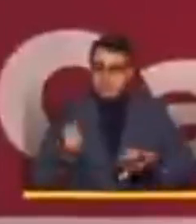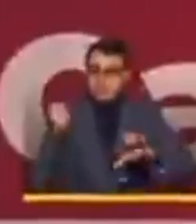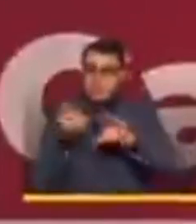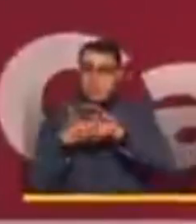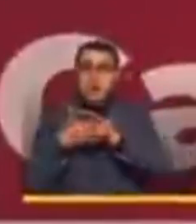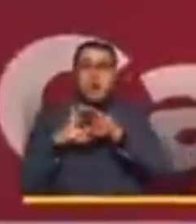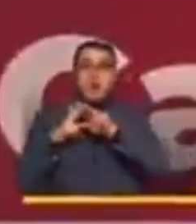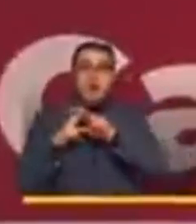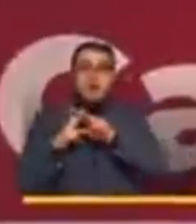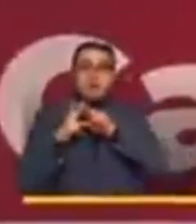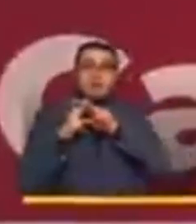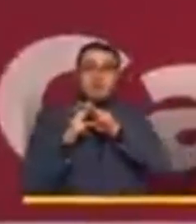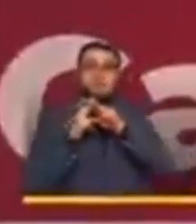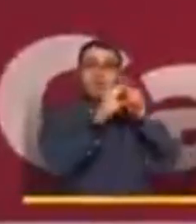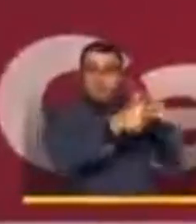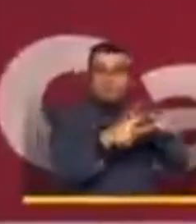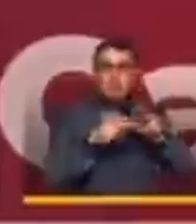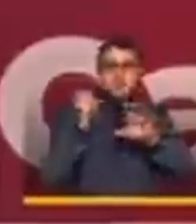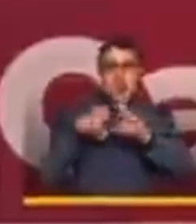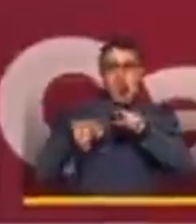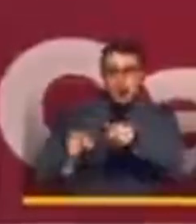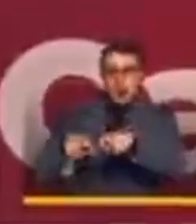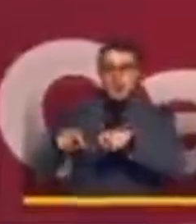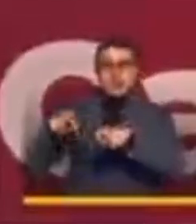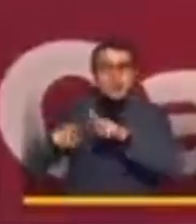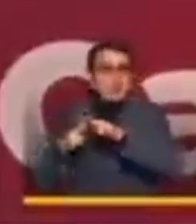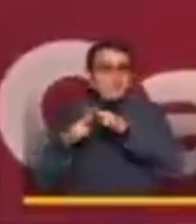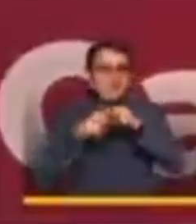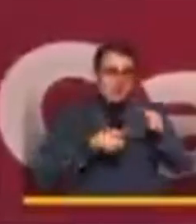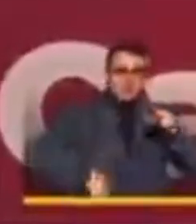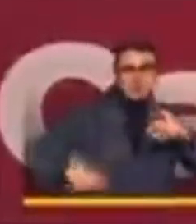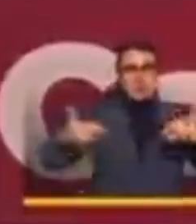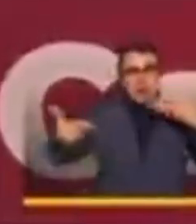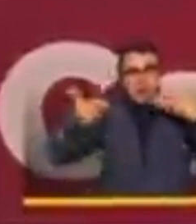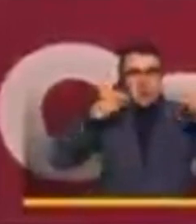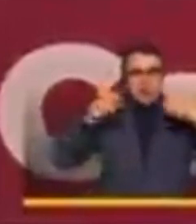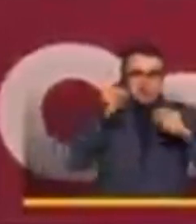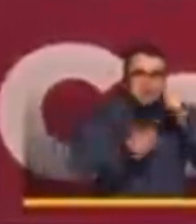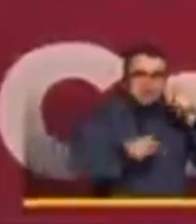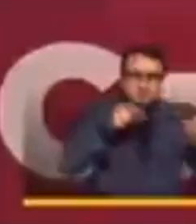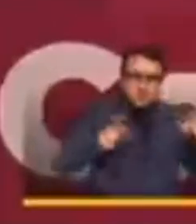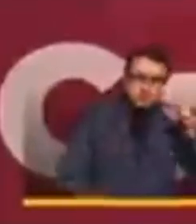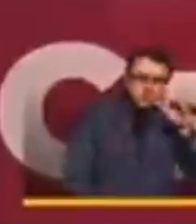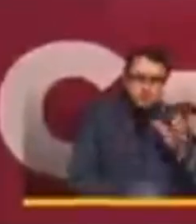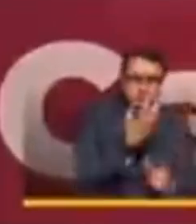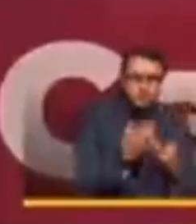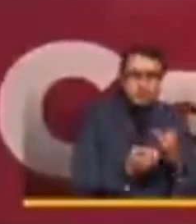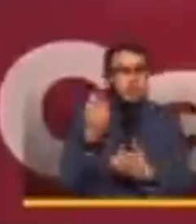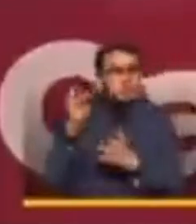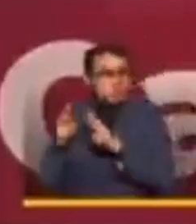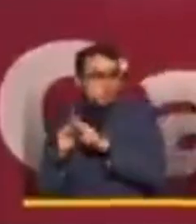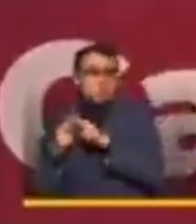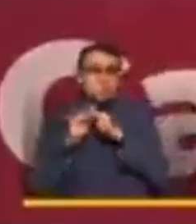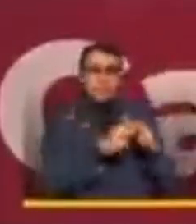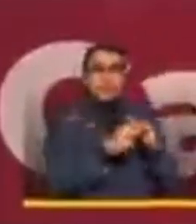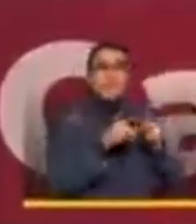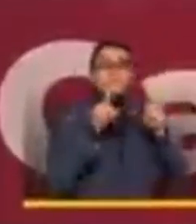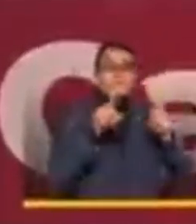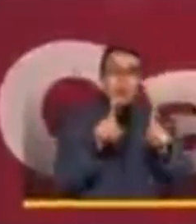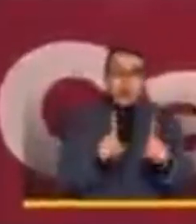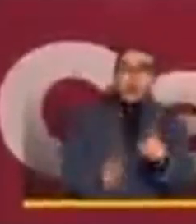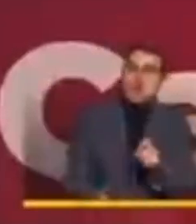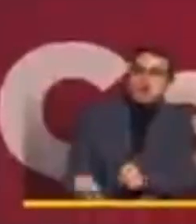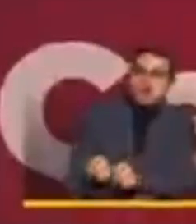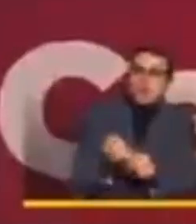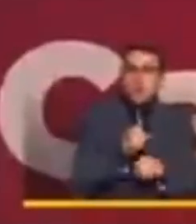Tendría que dar el crédito a esos campesinos y productores, pero tendríamos 1.200.000 puestos de